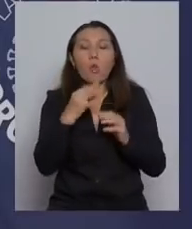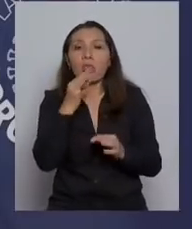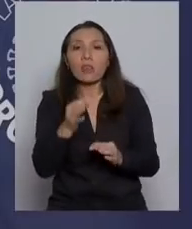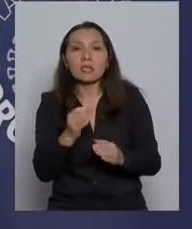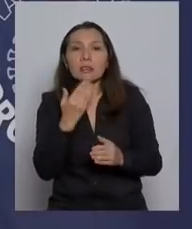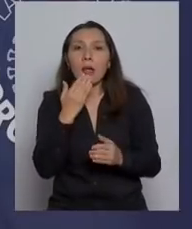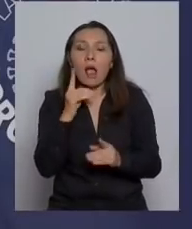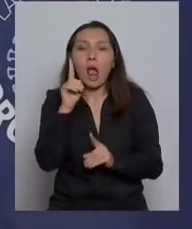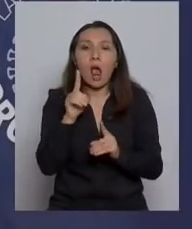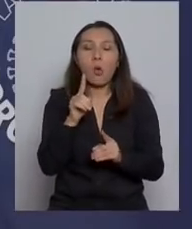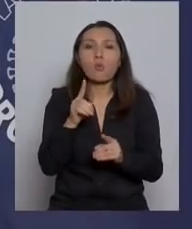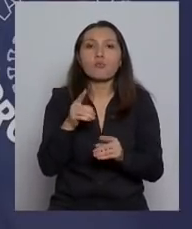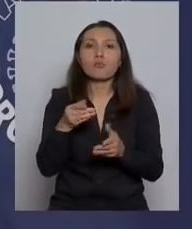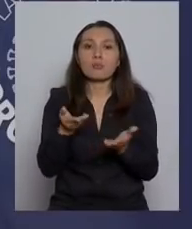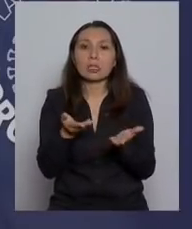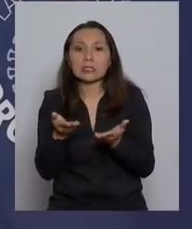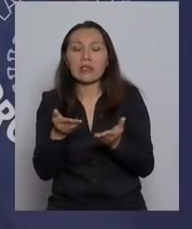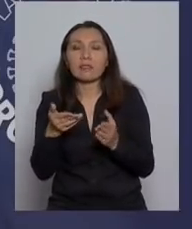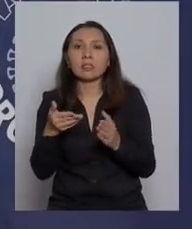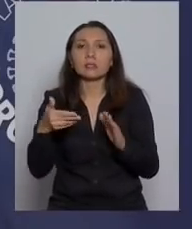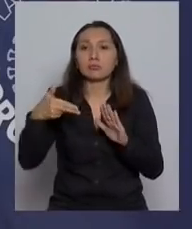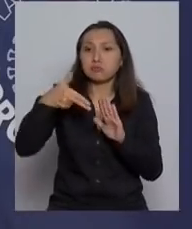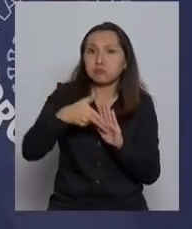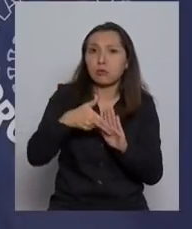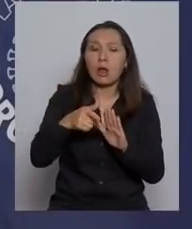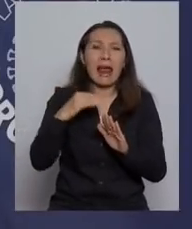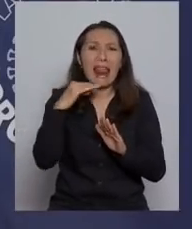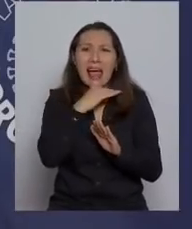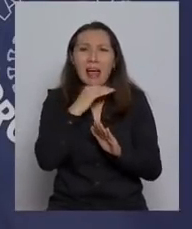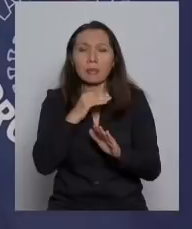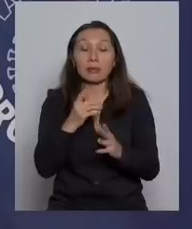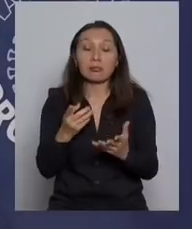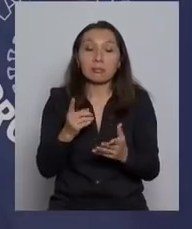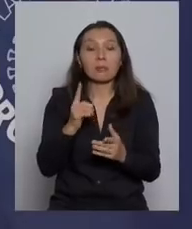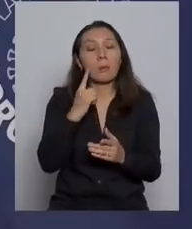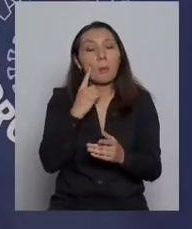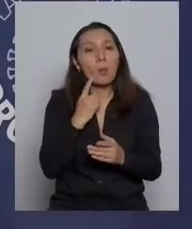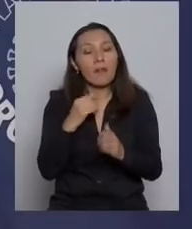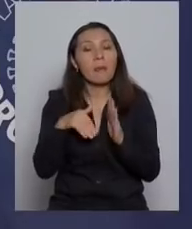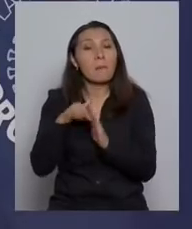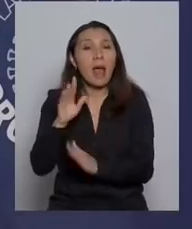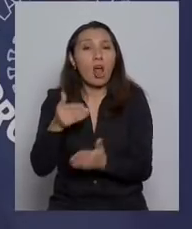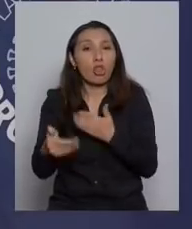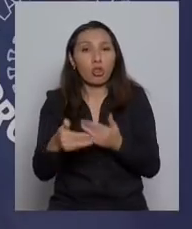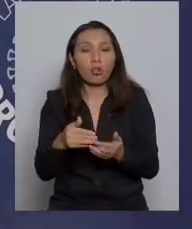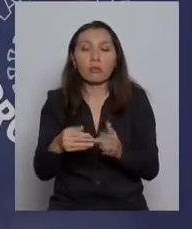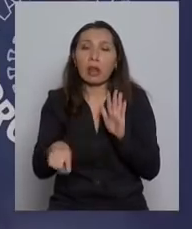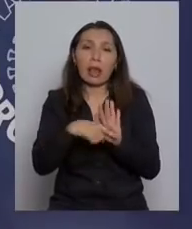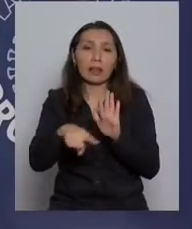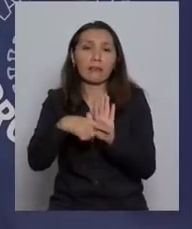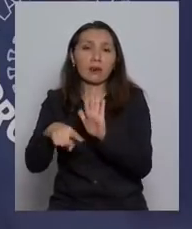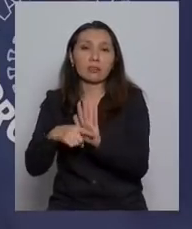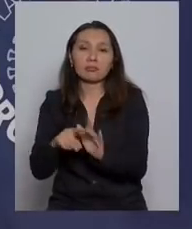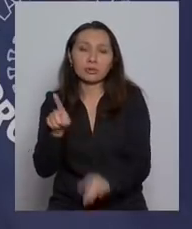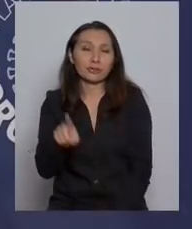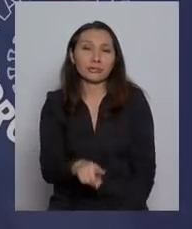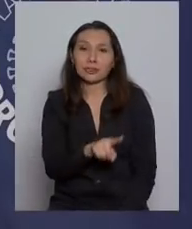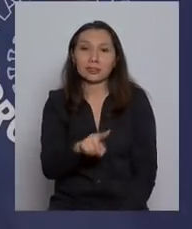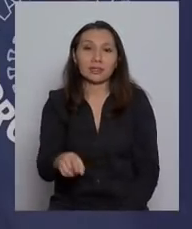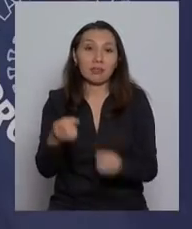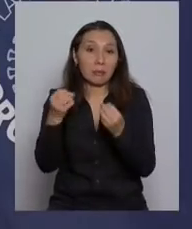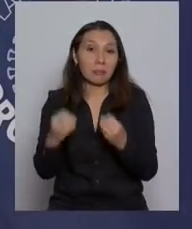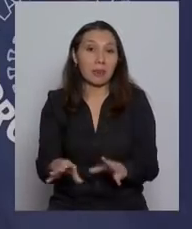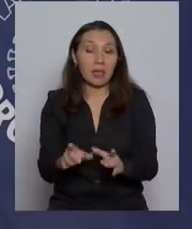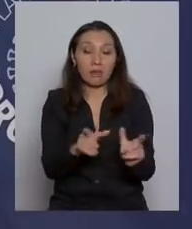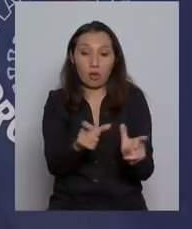montar en estaciones de servicio, ¿no es cierto?, test rápidos, que por supuesto van a ser mayoritariamente negativos y no nos sirven